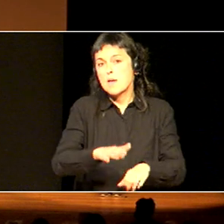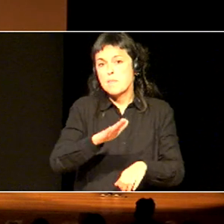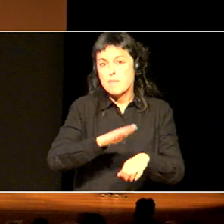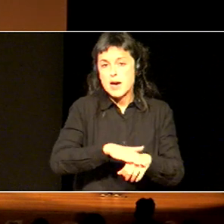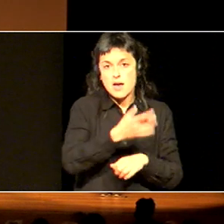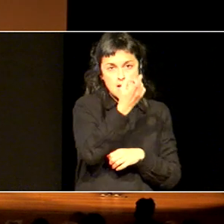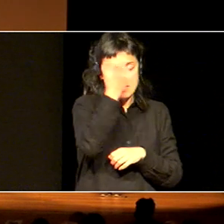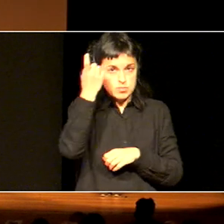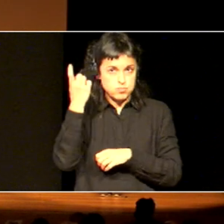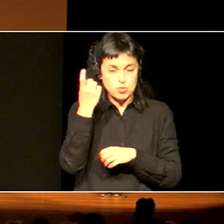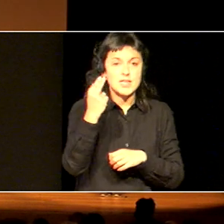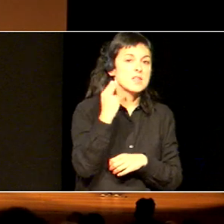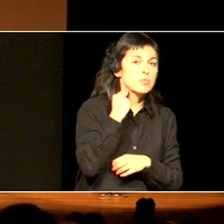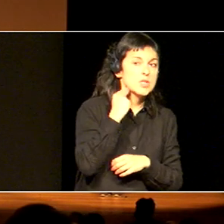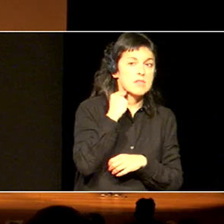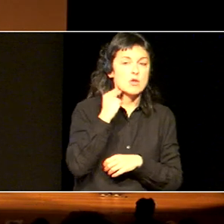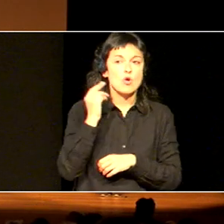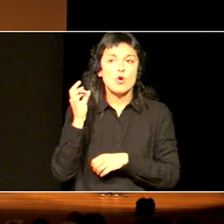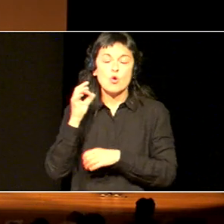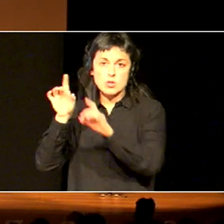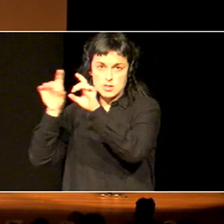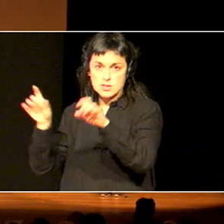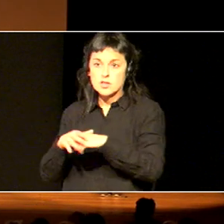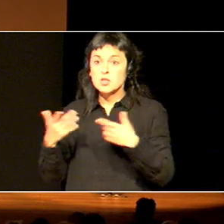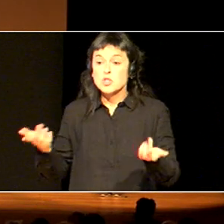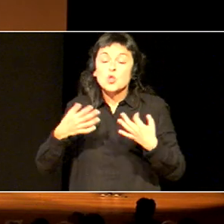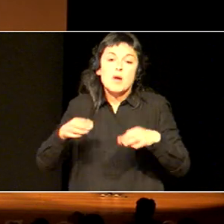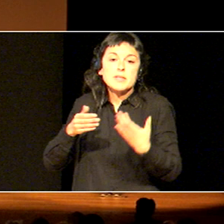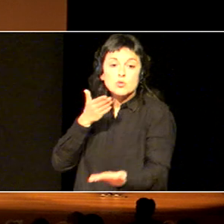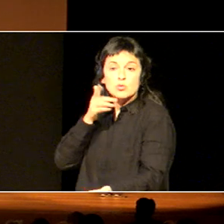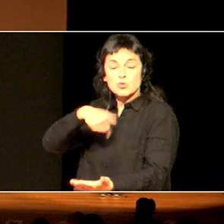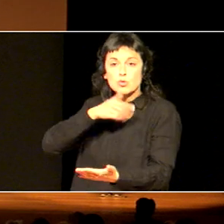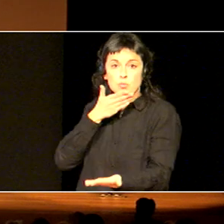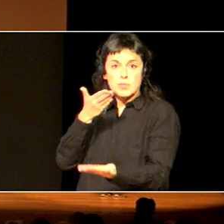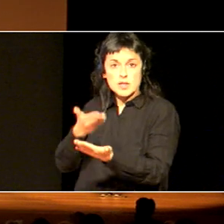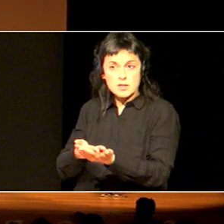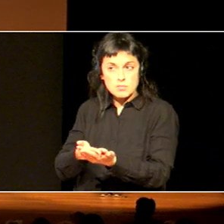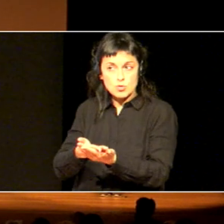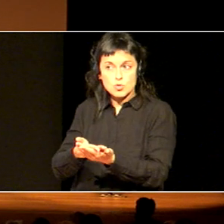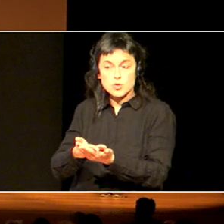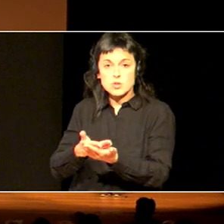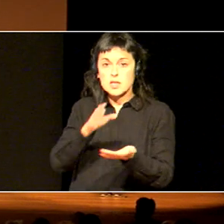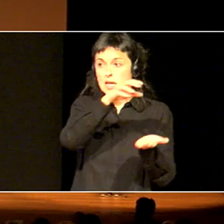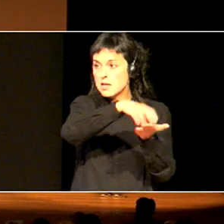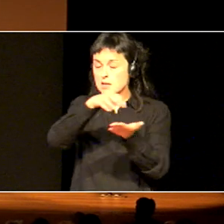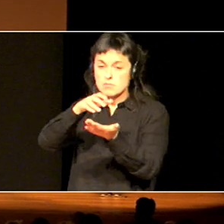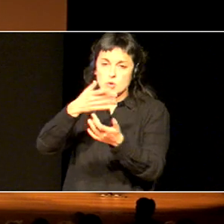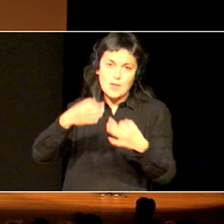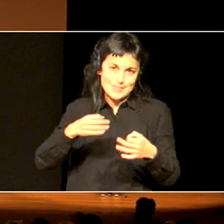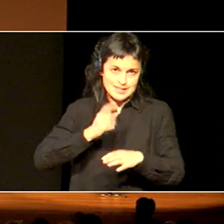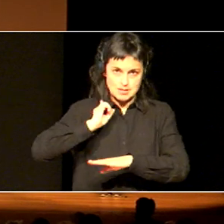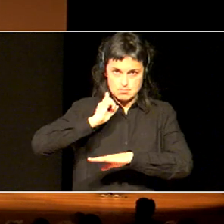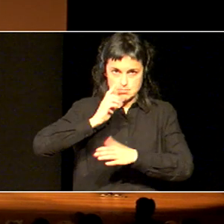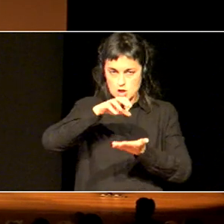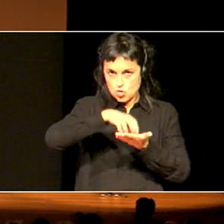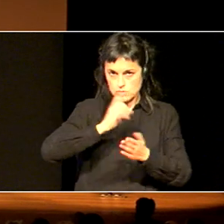Egiten da, eskaire egiten denean, ekainean normalizaten da eskaire egiten dugunean, eta ikastetxeko zuzendaritzaten bitartez egiten da eskaira,